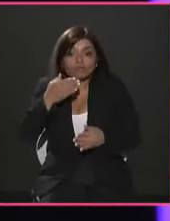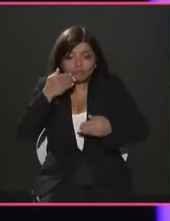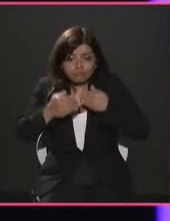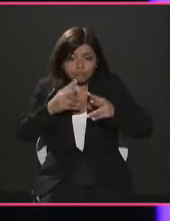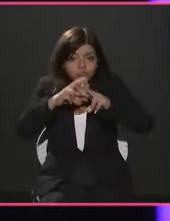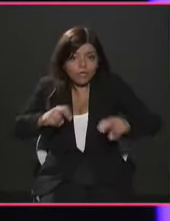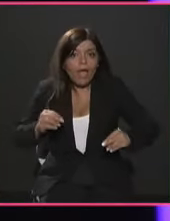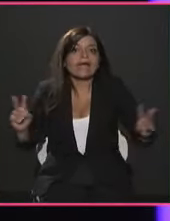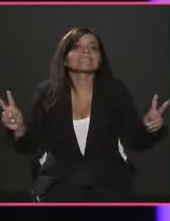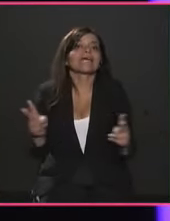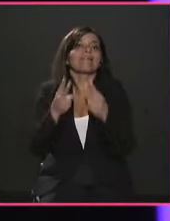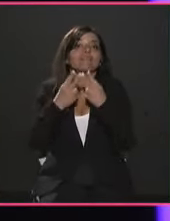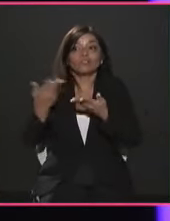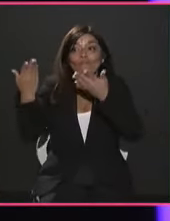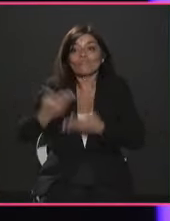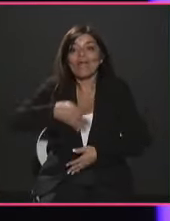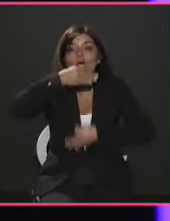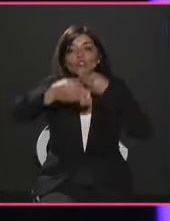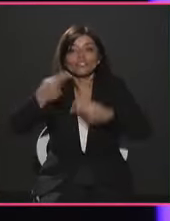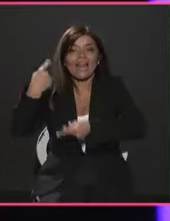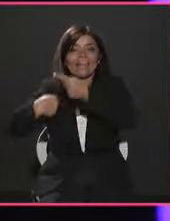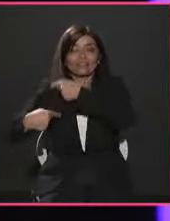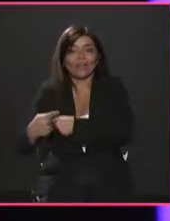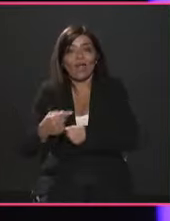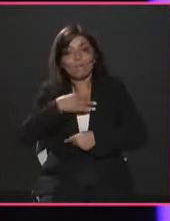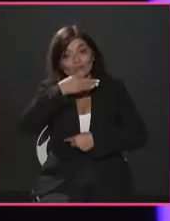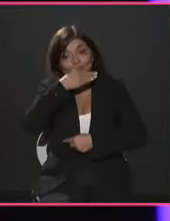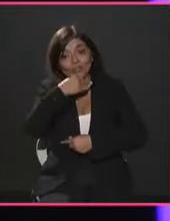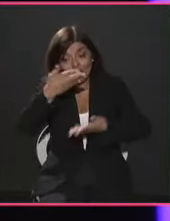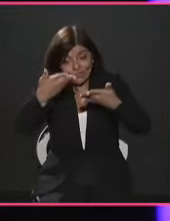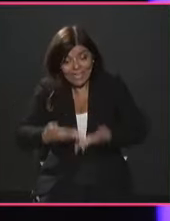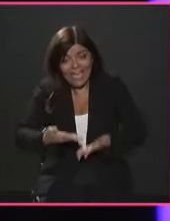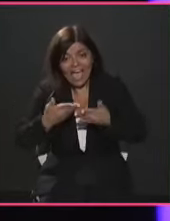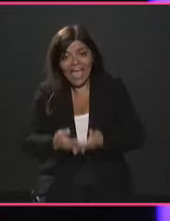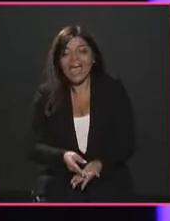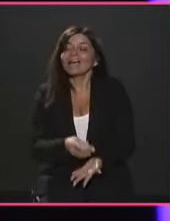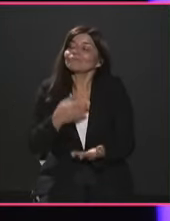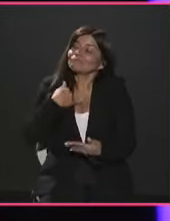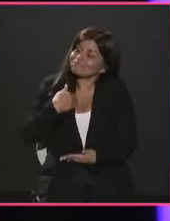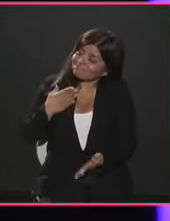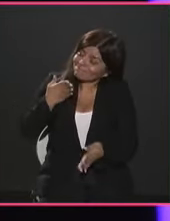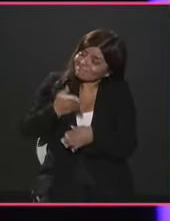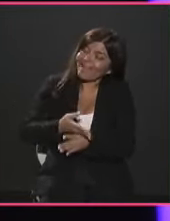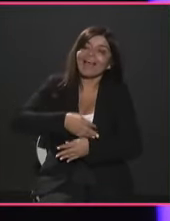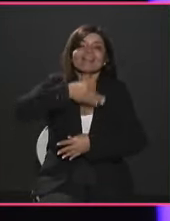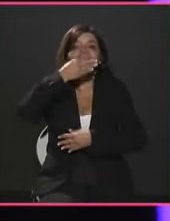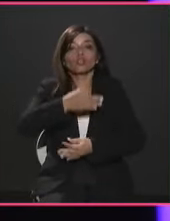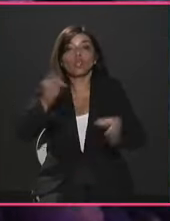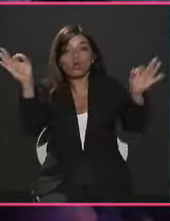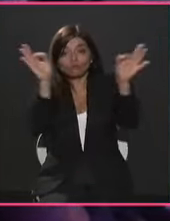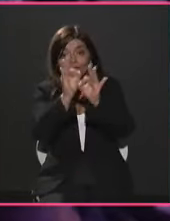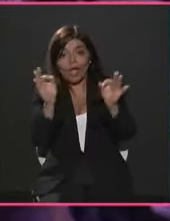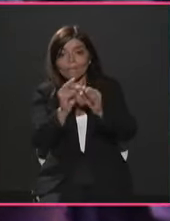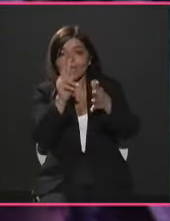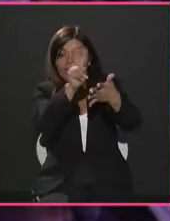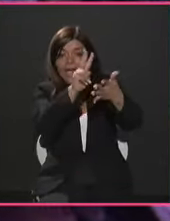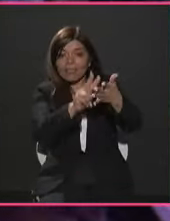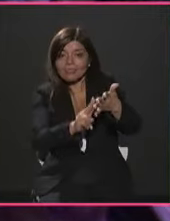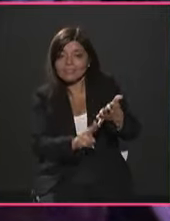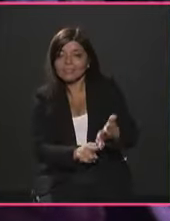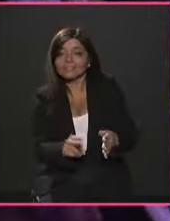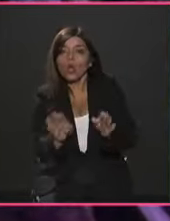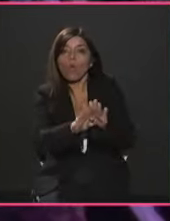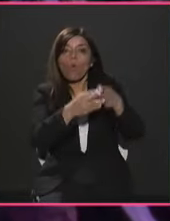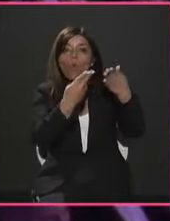personas y nos invitaron acá a contar nuestra historia es por eso que le estoy hablando aquí el día de hoy decidimos hablar escribir un libro El de prador